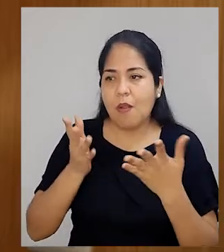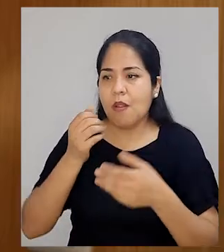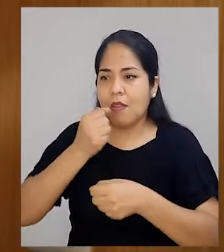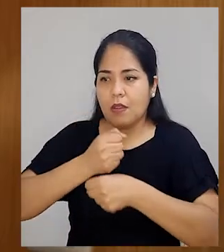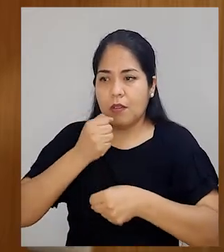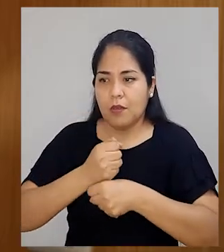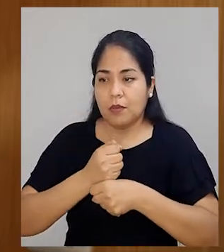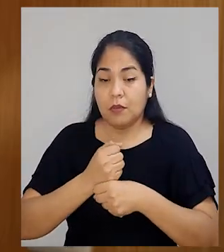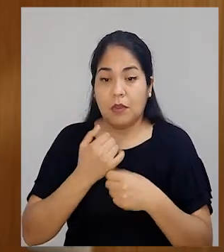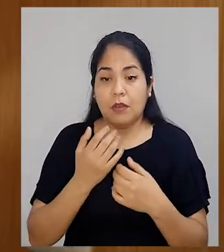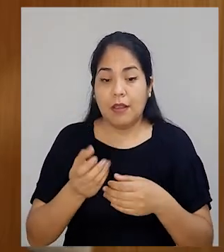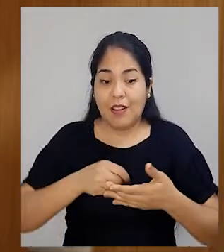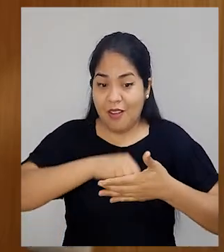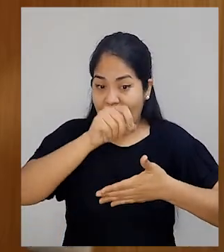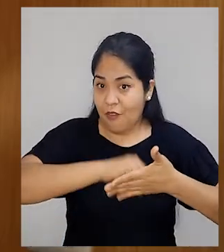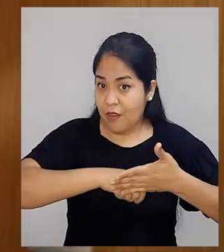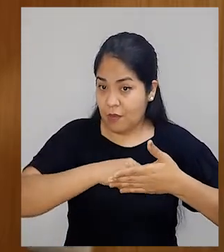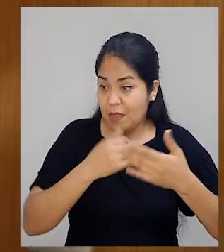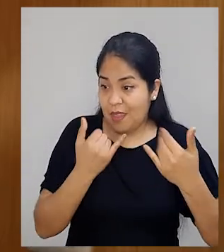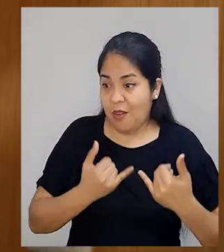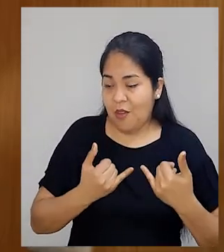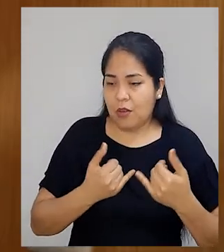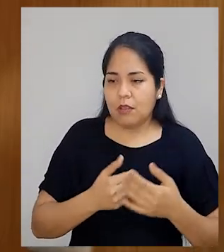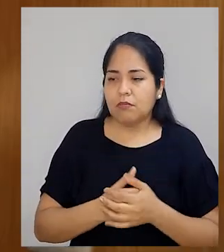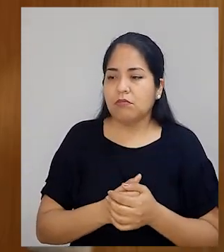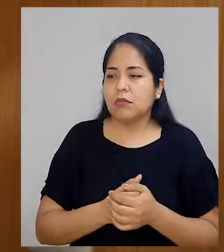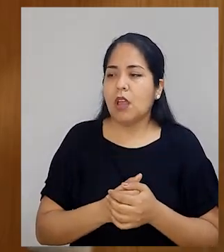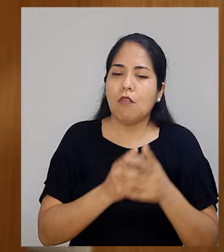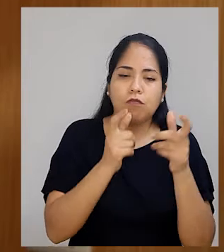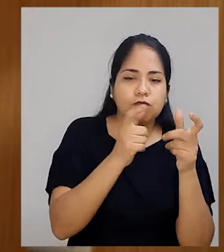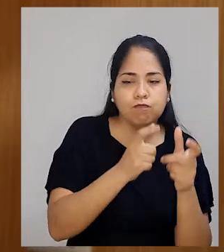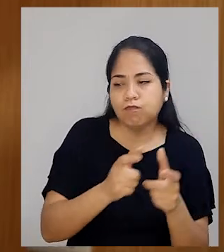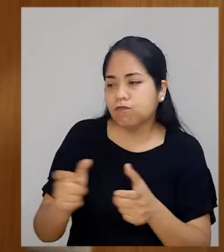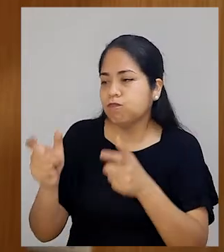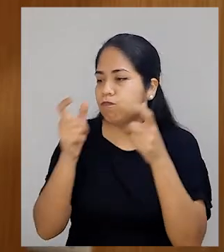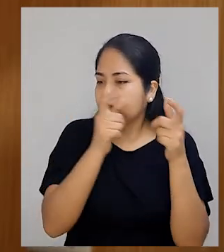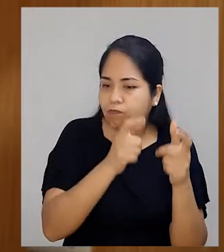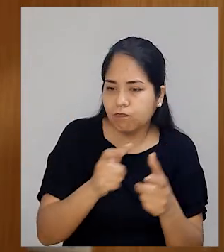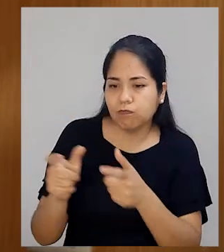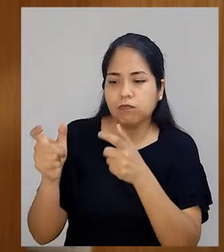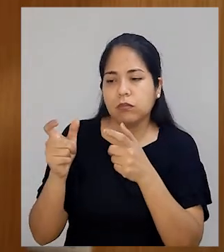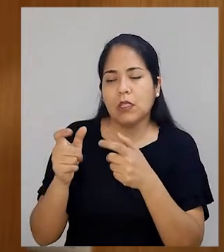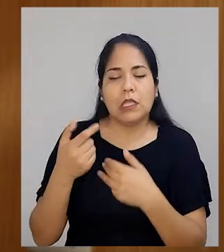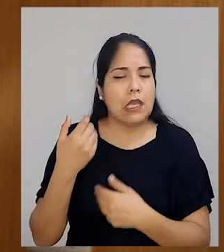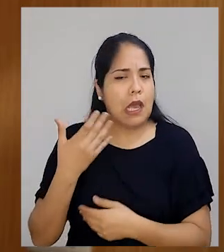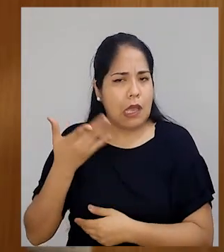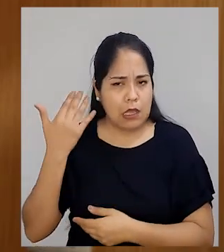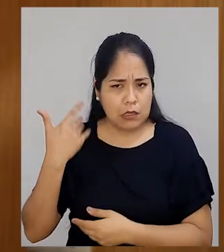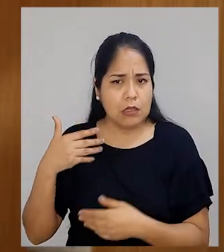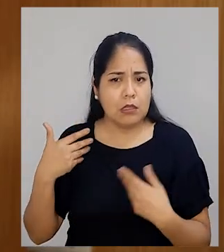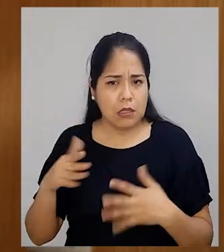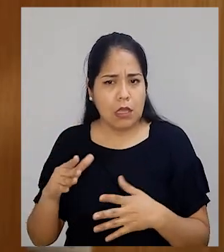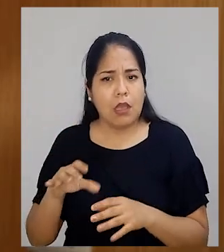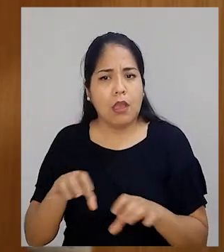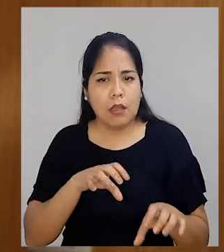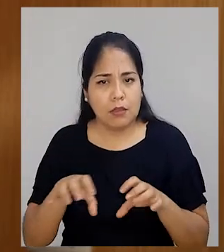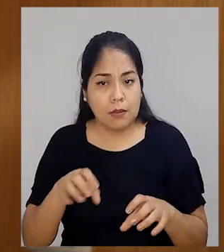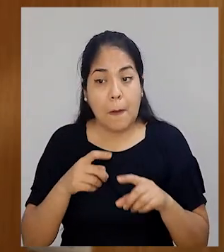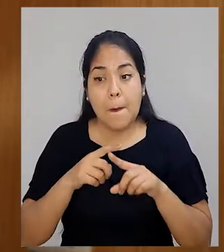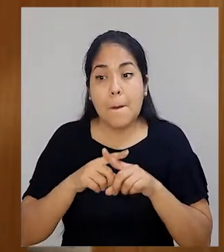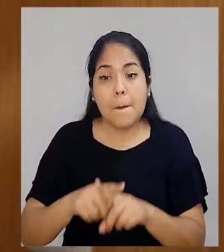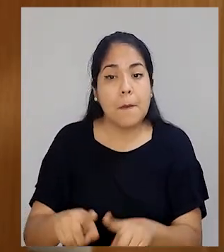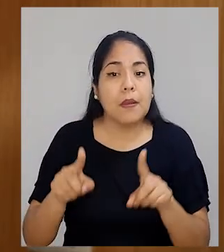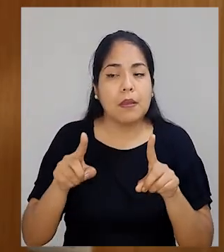de las personas con discapacidad, ¿no? Nosotros con este convenio no solamente vamos a fiscalizar, ¿no?, que es la labor tradicional que